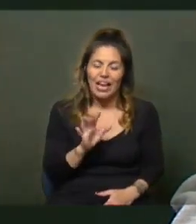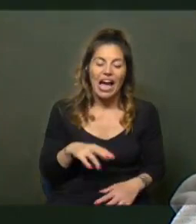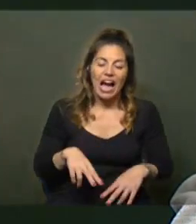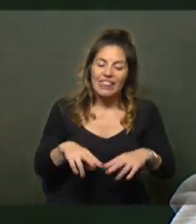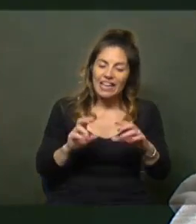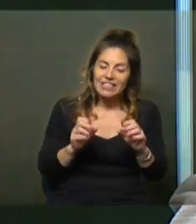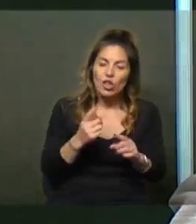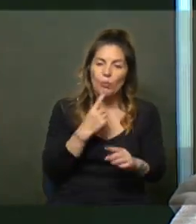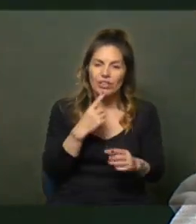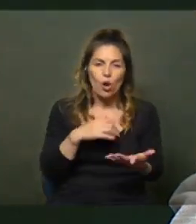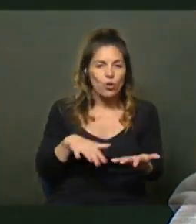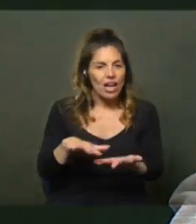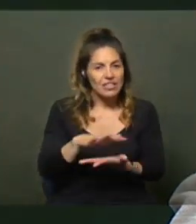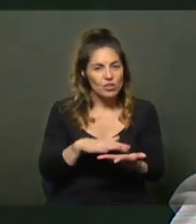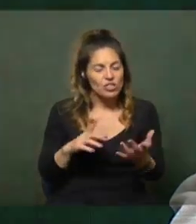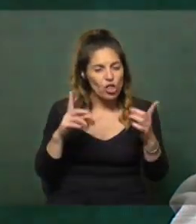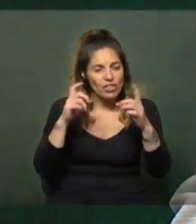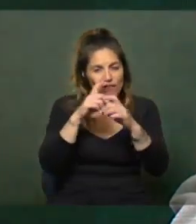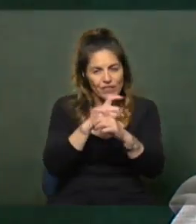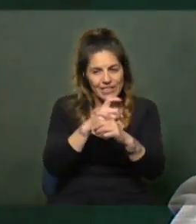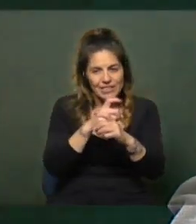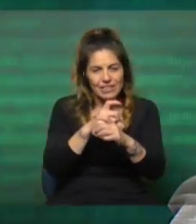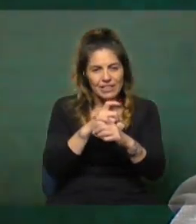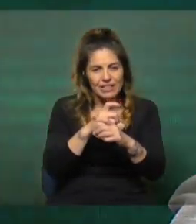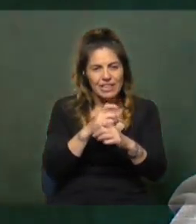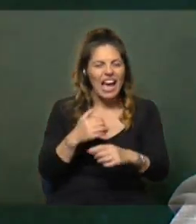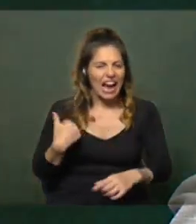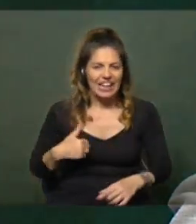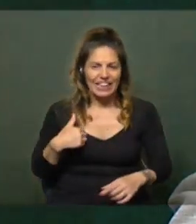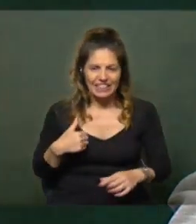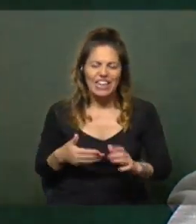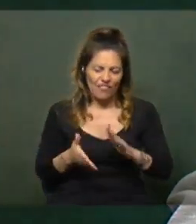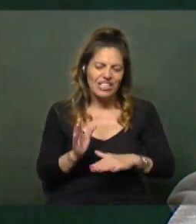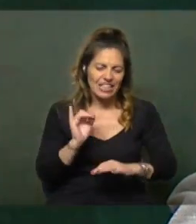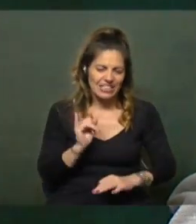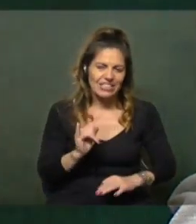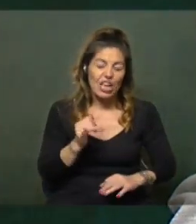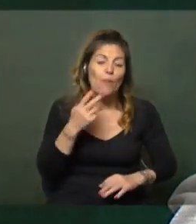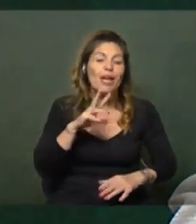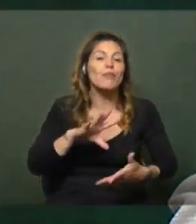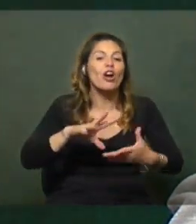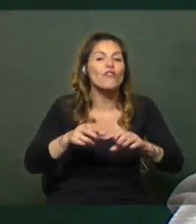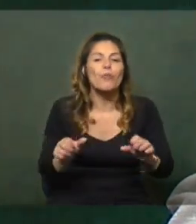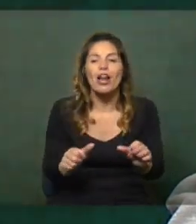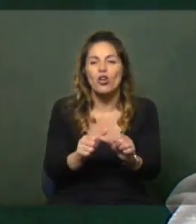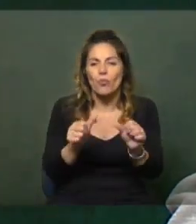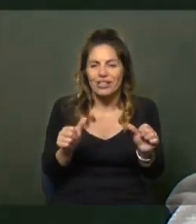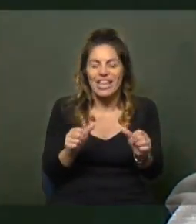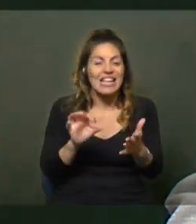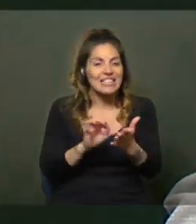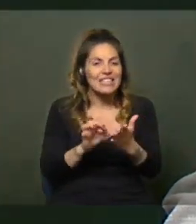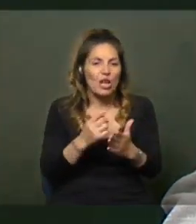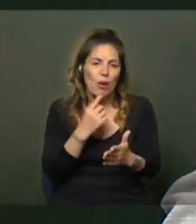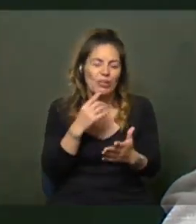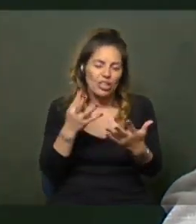políticamente es una situación muy compleja Argentina va a salir de esto vemos De qué forma este lo va a hacer el sistema político